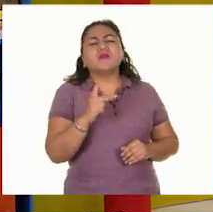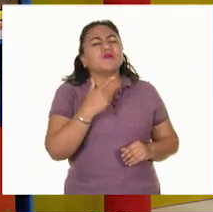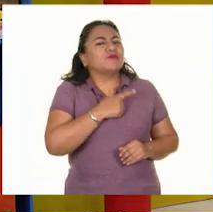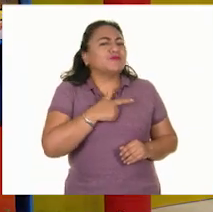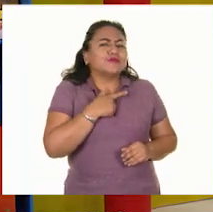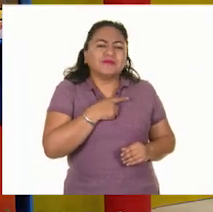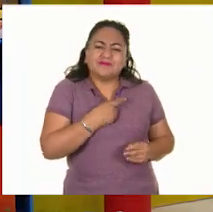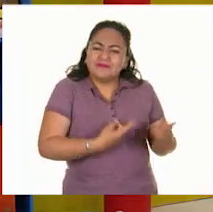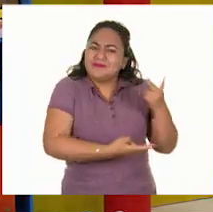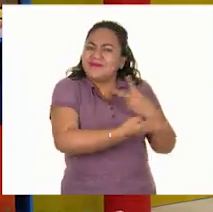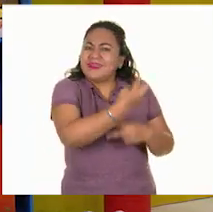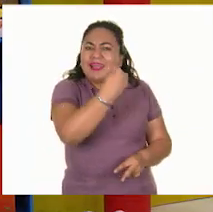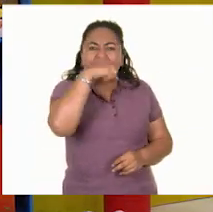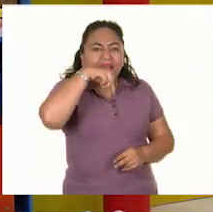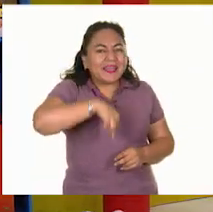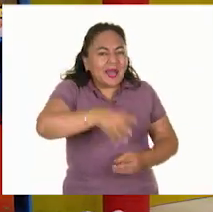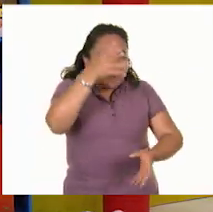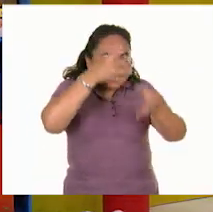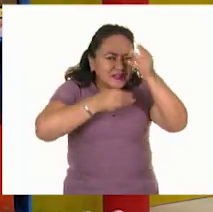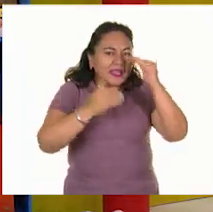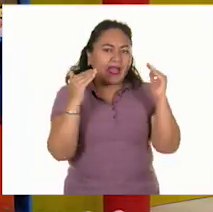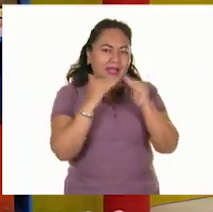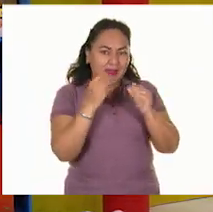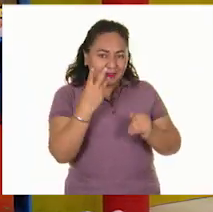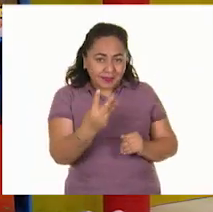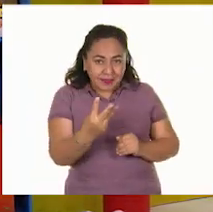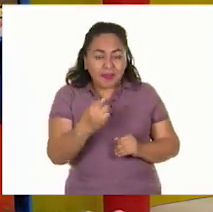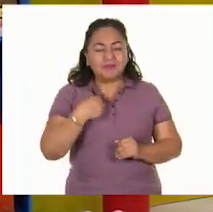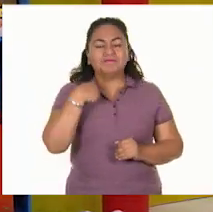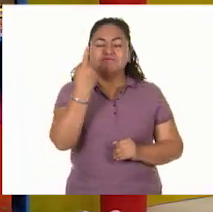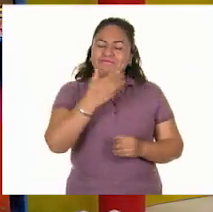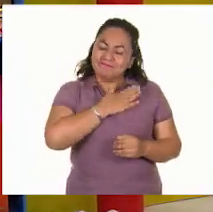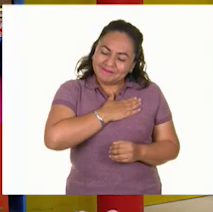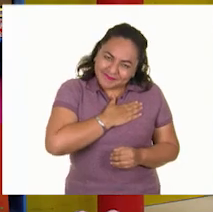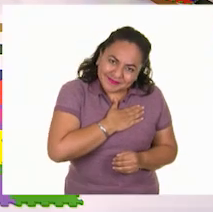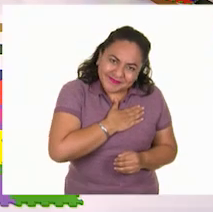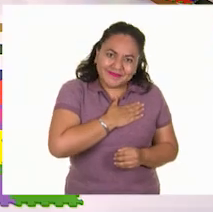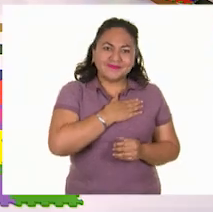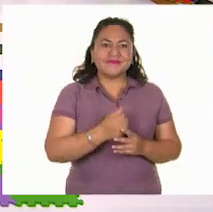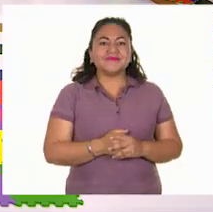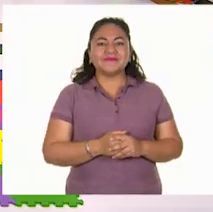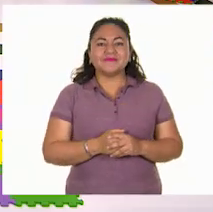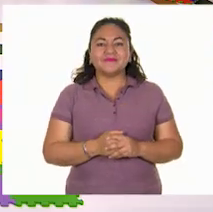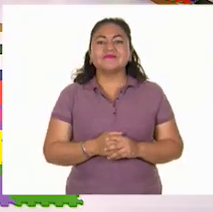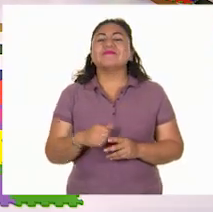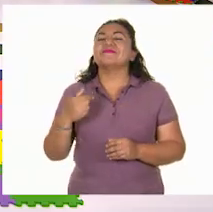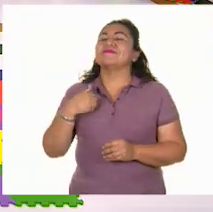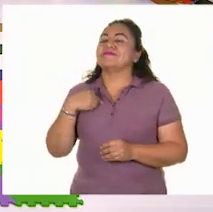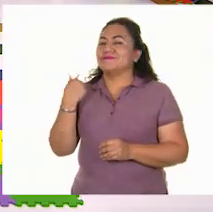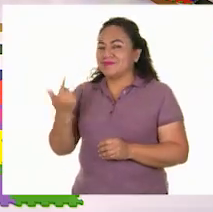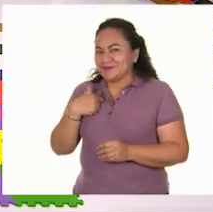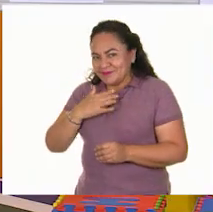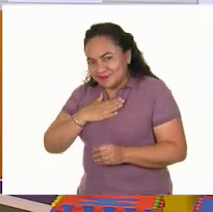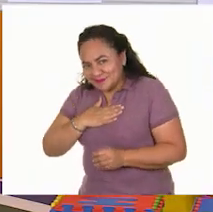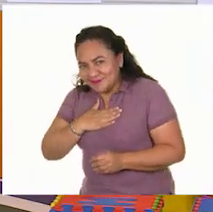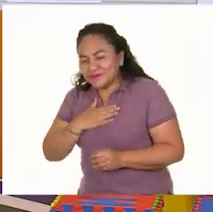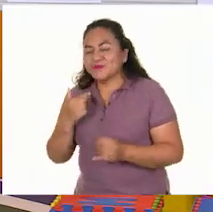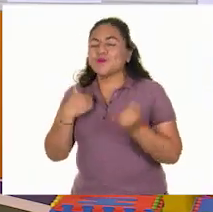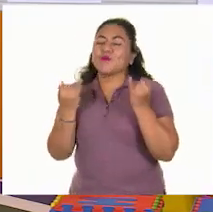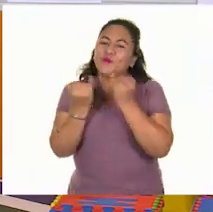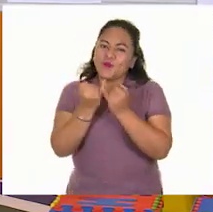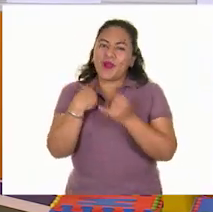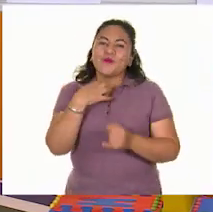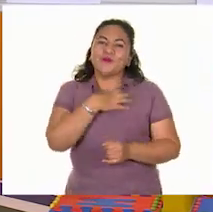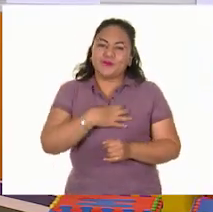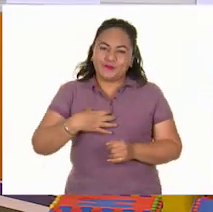placer tenerte aquí en Aprende en Casa 3. Así que te saludamos con el corazón. Te saludo, Oscar. Yo también estoy muy